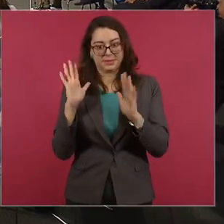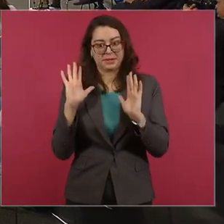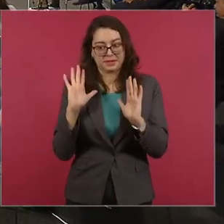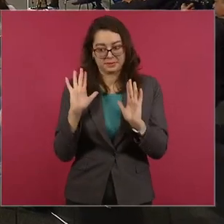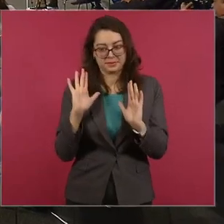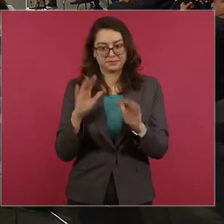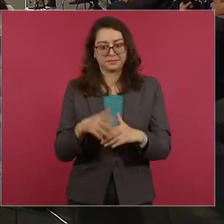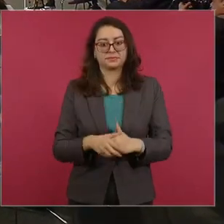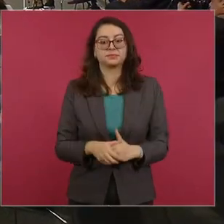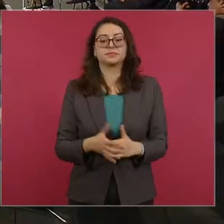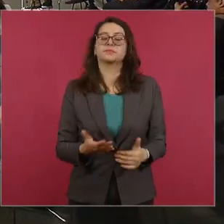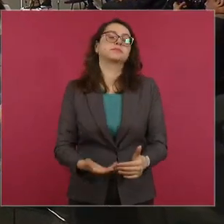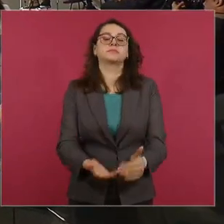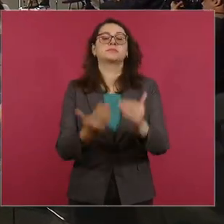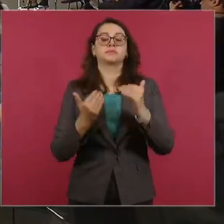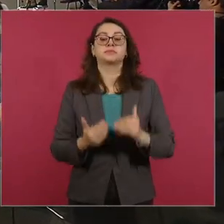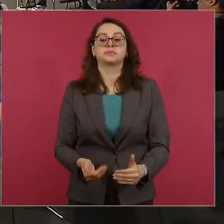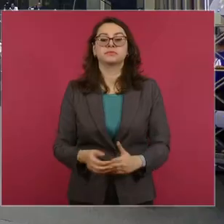adelante